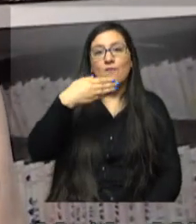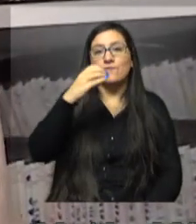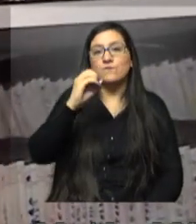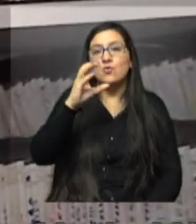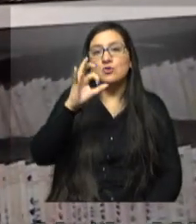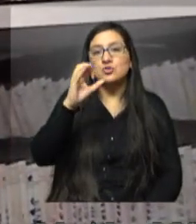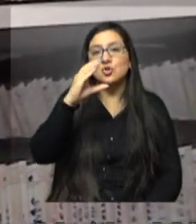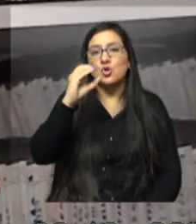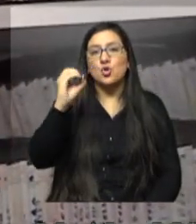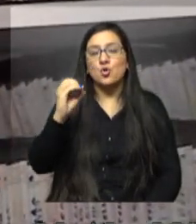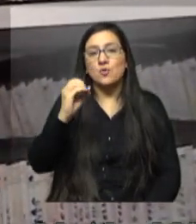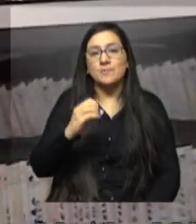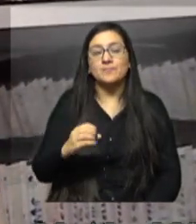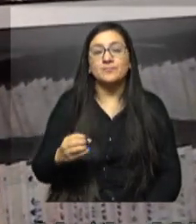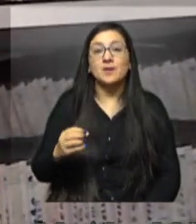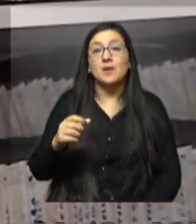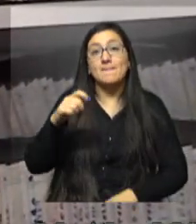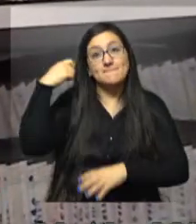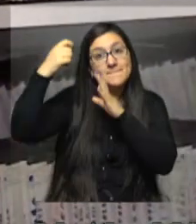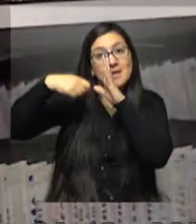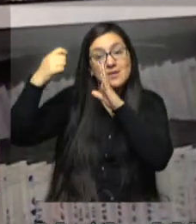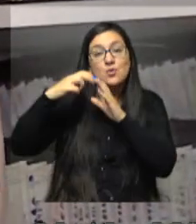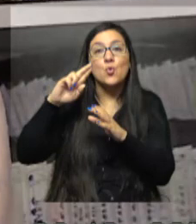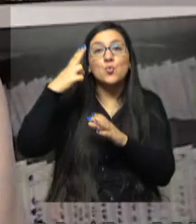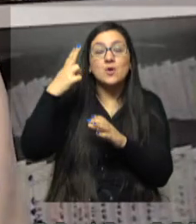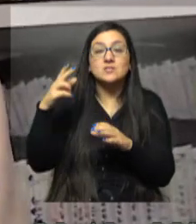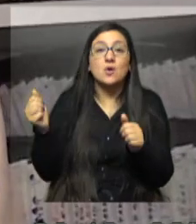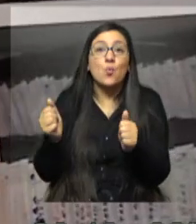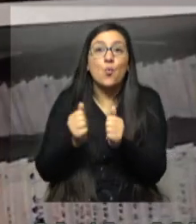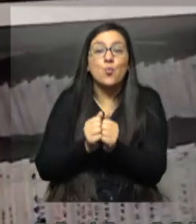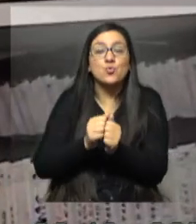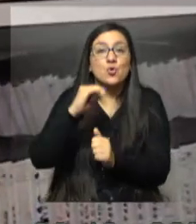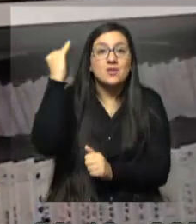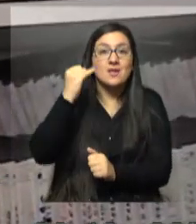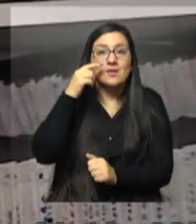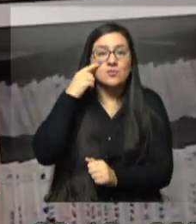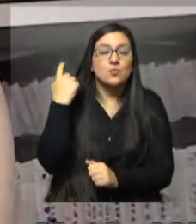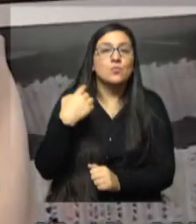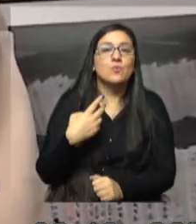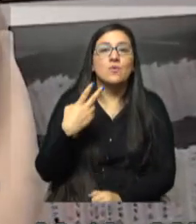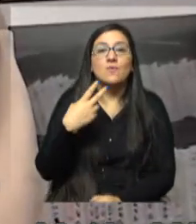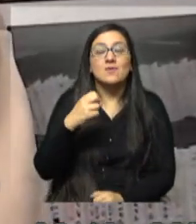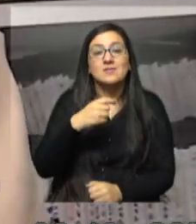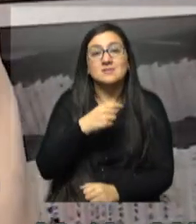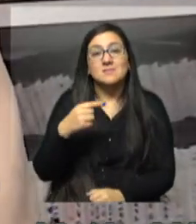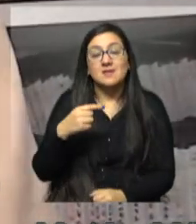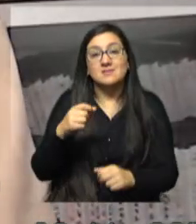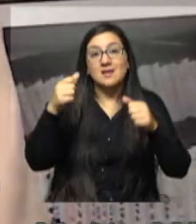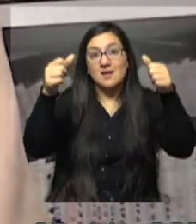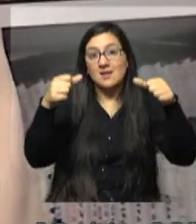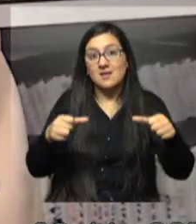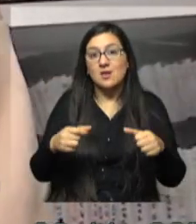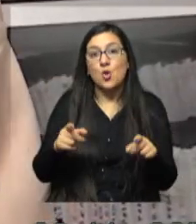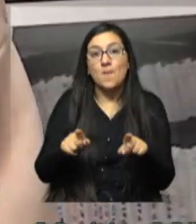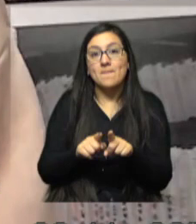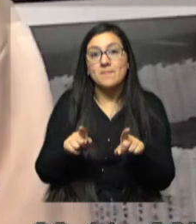película uruguaya en coproducción con Italia, que estuvo, no sé, 20 semanas en cartel. Eso significa que hubo una respuesta del público muy interesante. Lo mismo